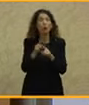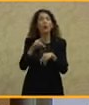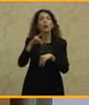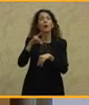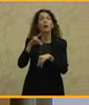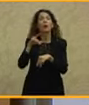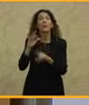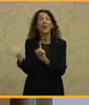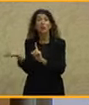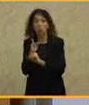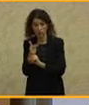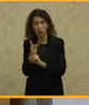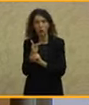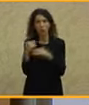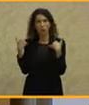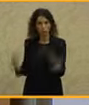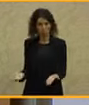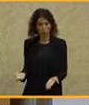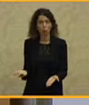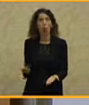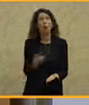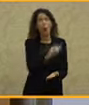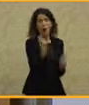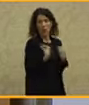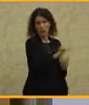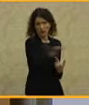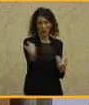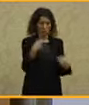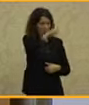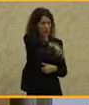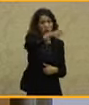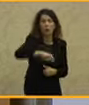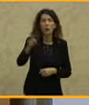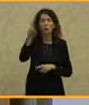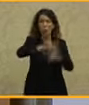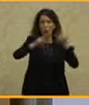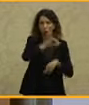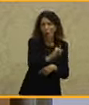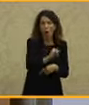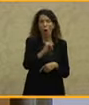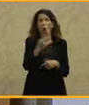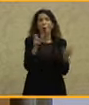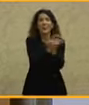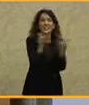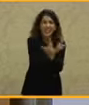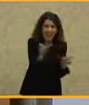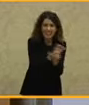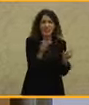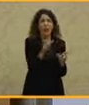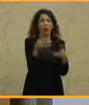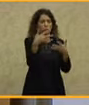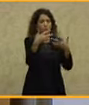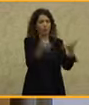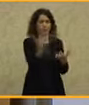diagnostican muy a tiempo, igual que otras cosas en la vida, igual que una persona que tiene otro tipo de problema, una dislexia,